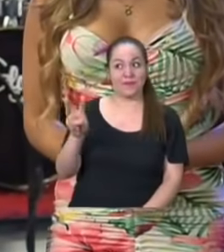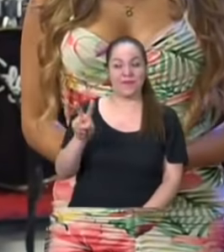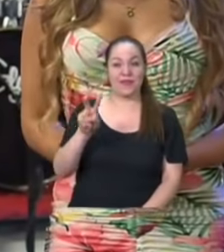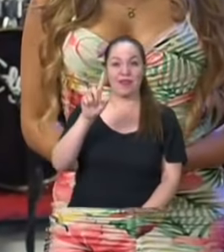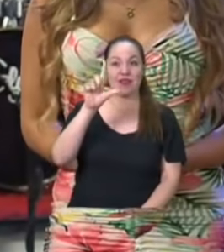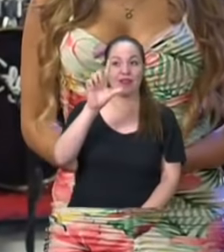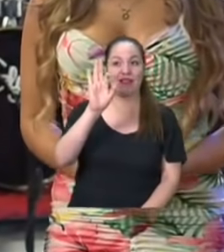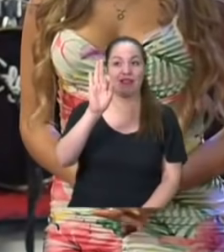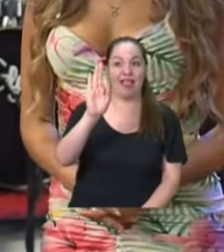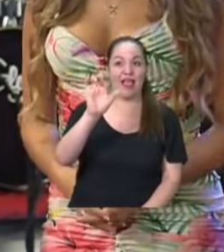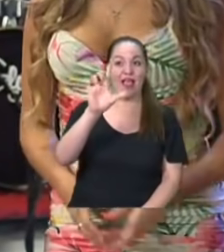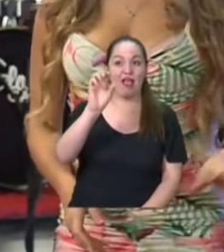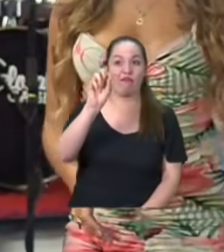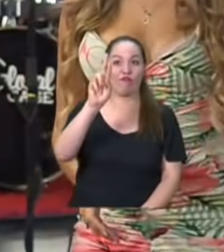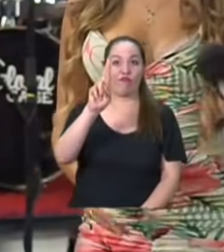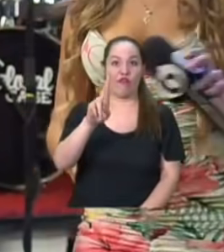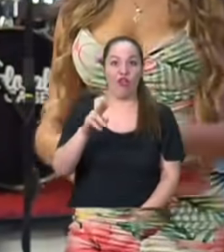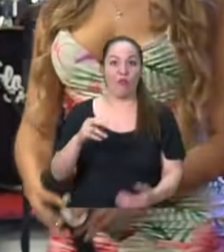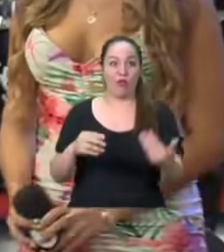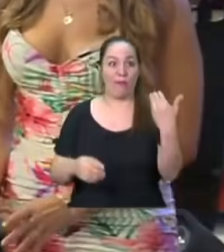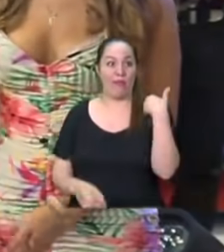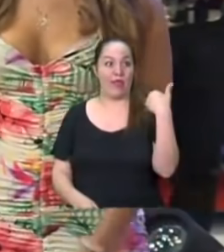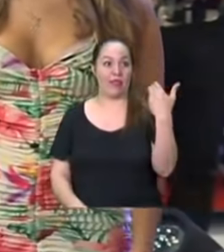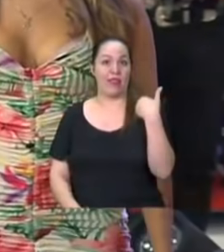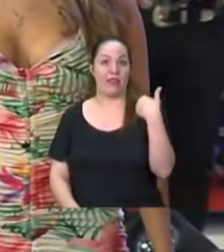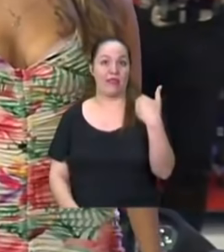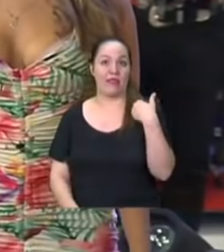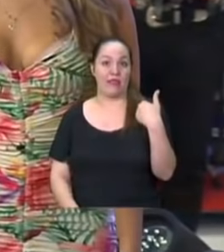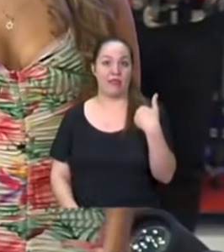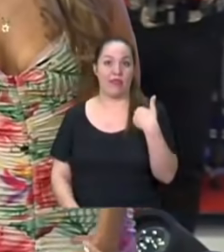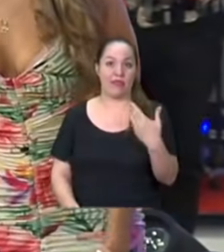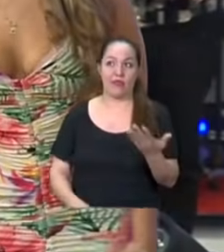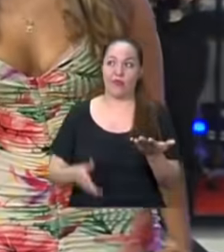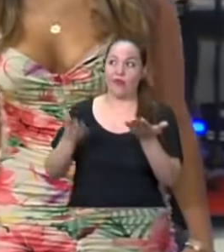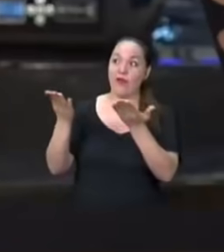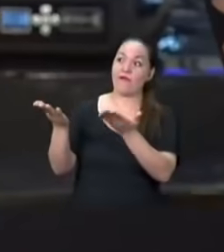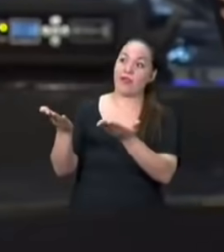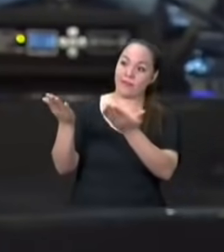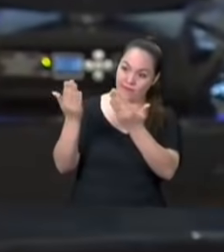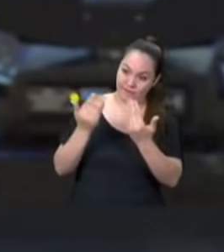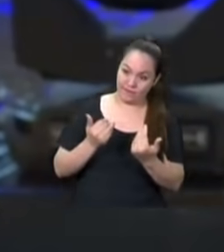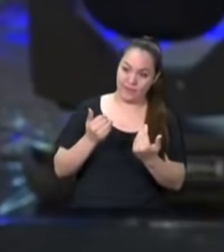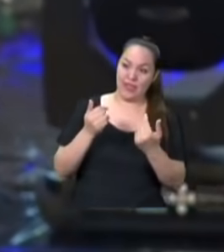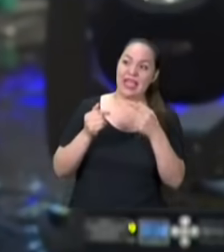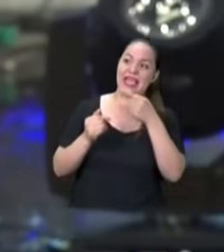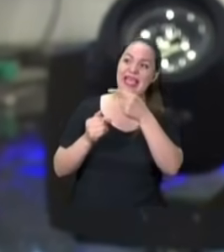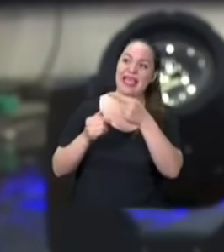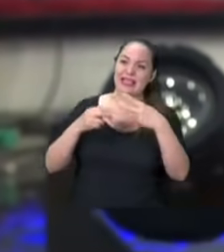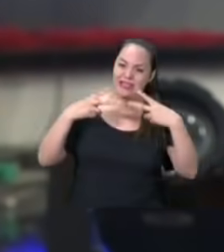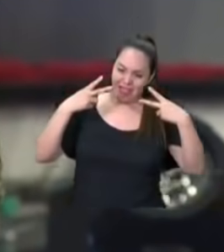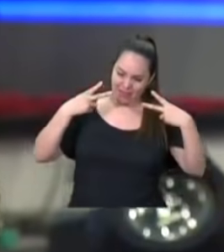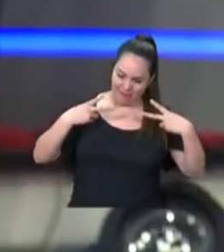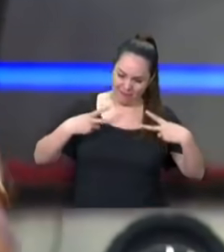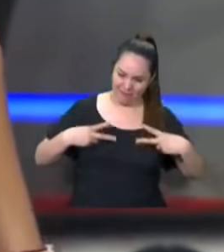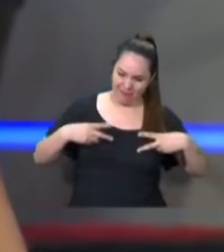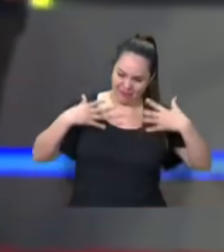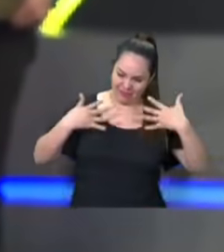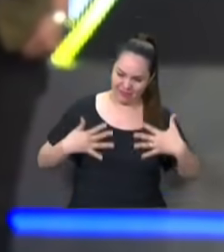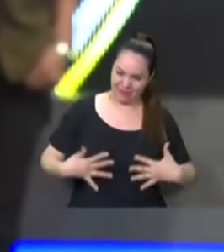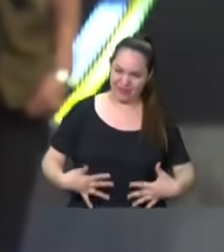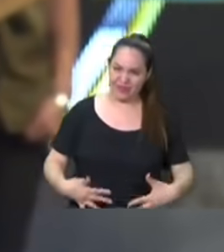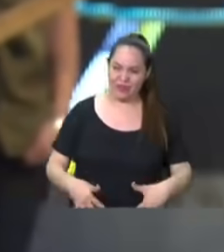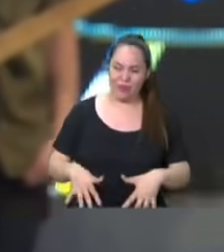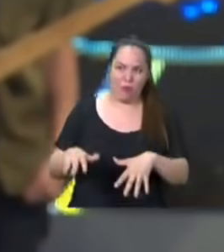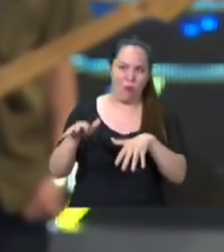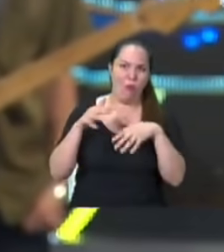dicen aquí, ya puede decirnos Flor... Ese vestido es